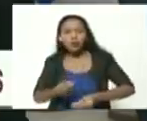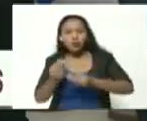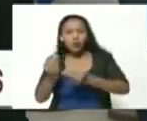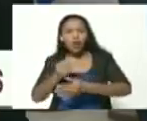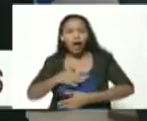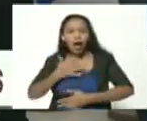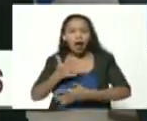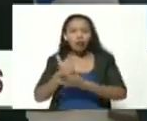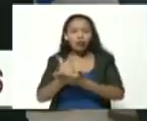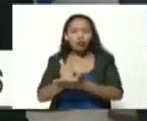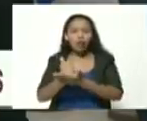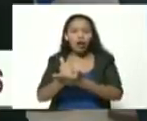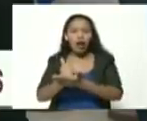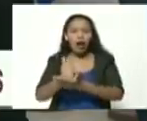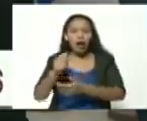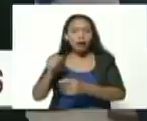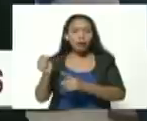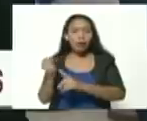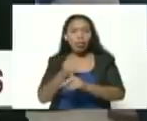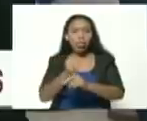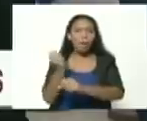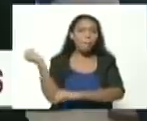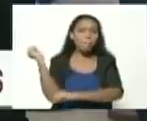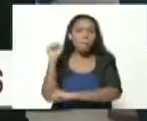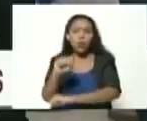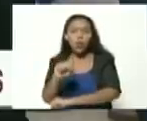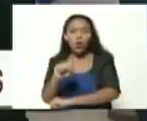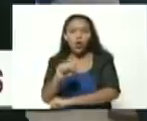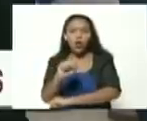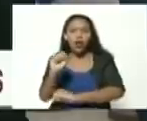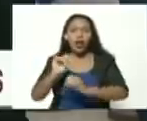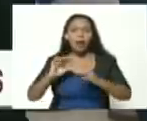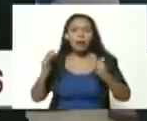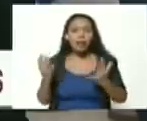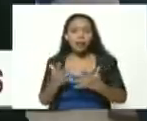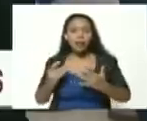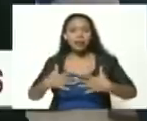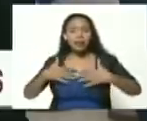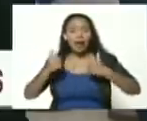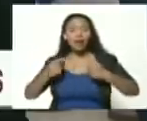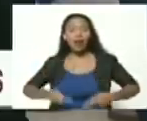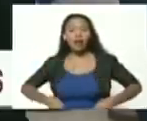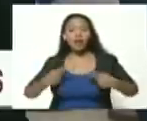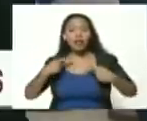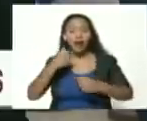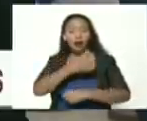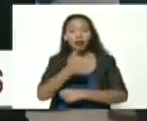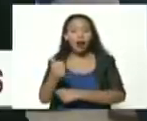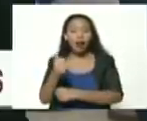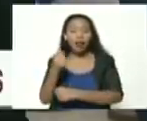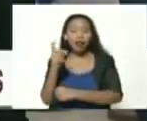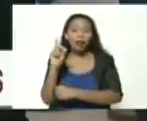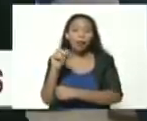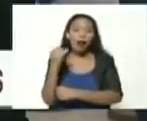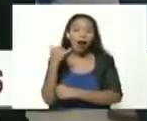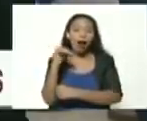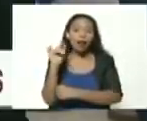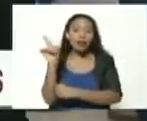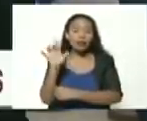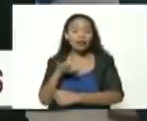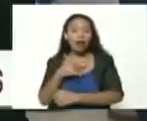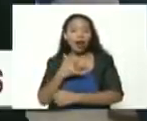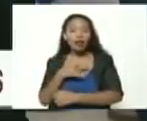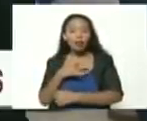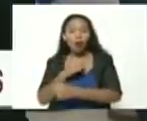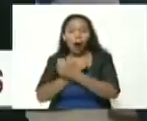a paliar la pandemia, a salvar vidas, sino en cada frasco viene también ese sentimiento